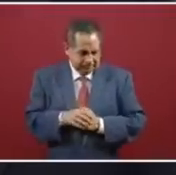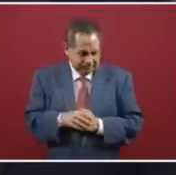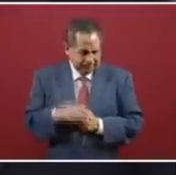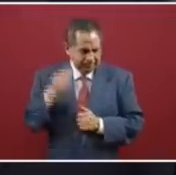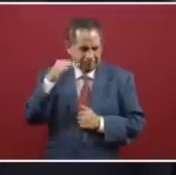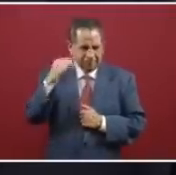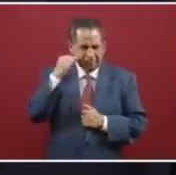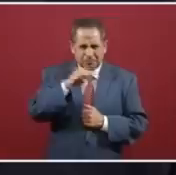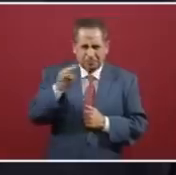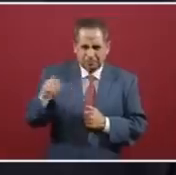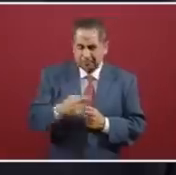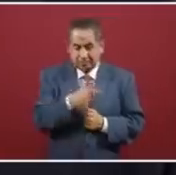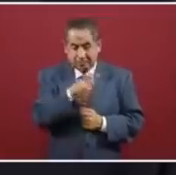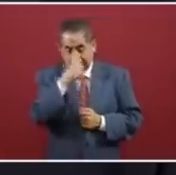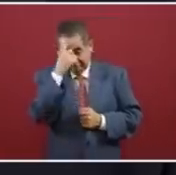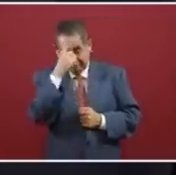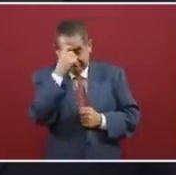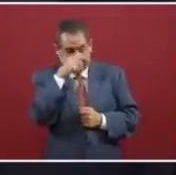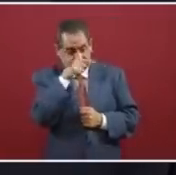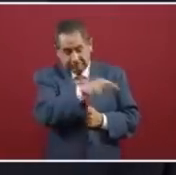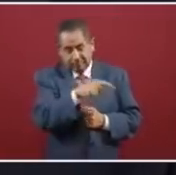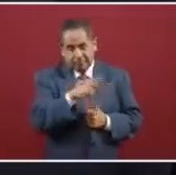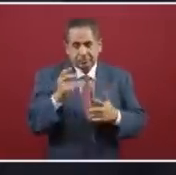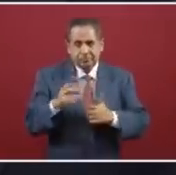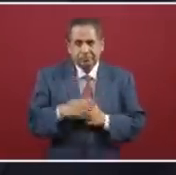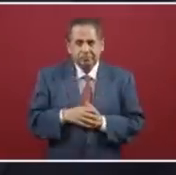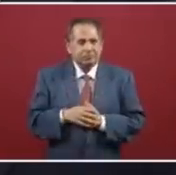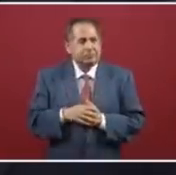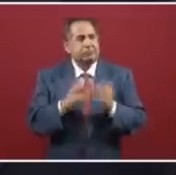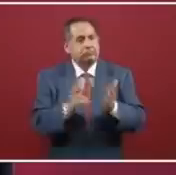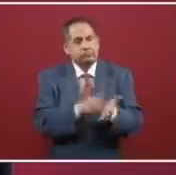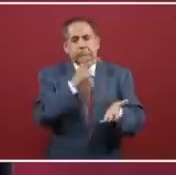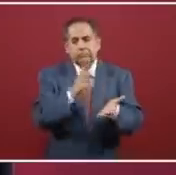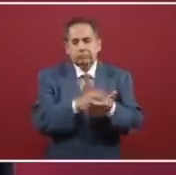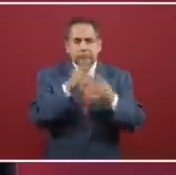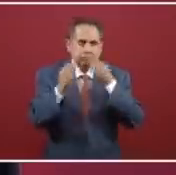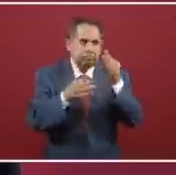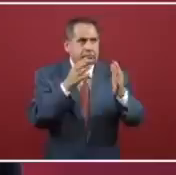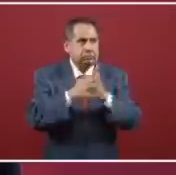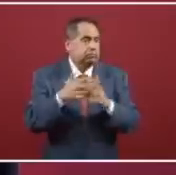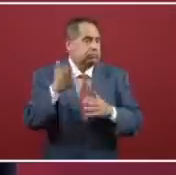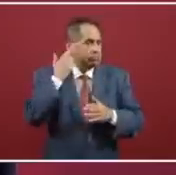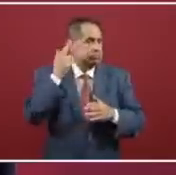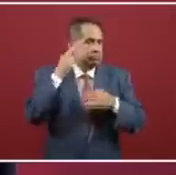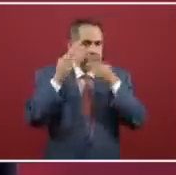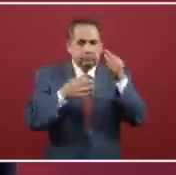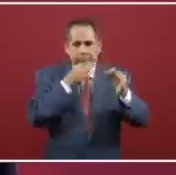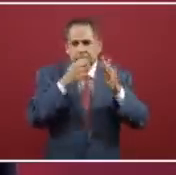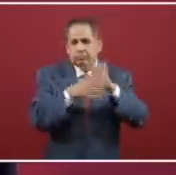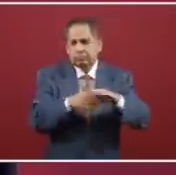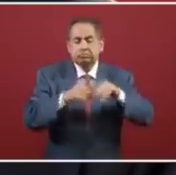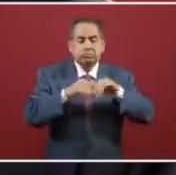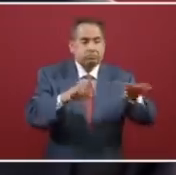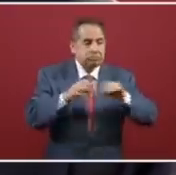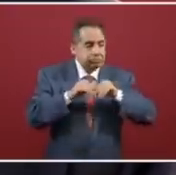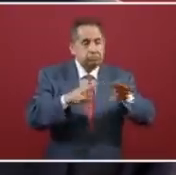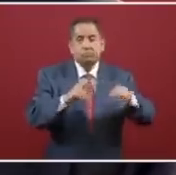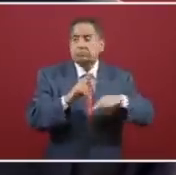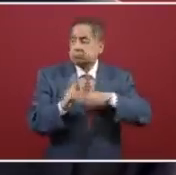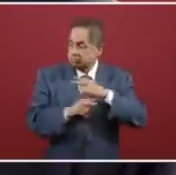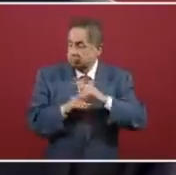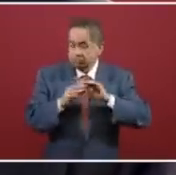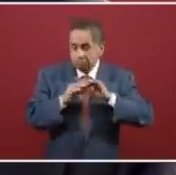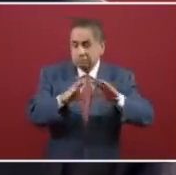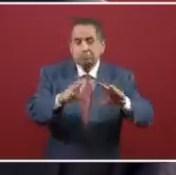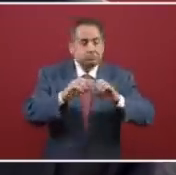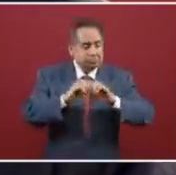michoacán y se la llevó así en todo su programa rancio ya voy a dar a conocer